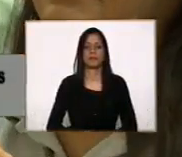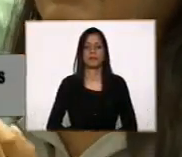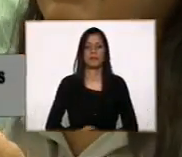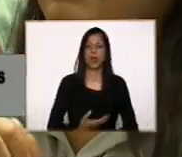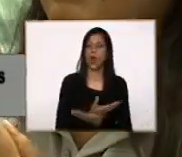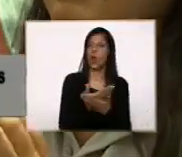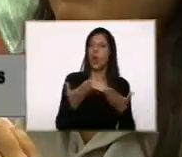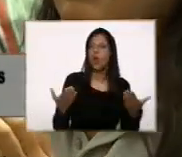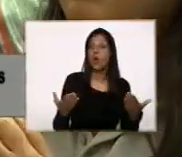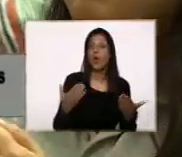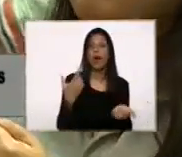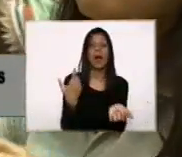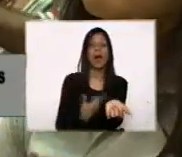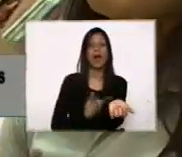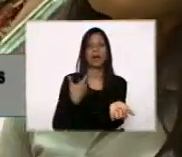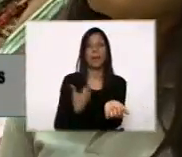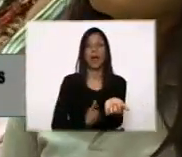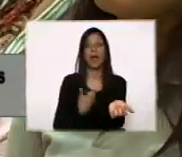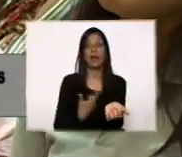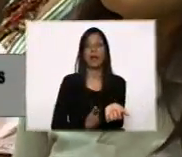Hermanas y hermanos,